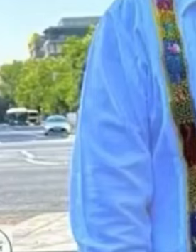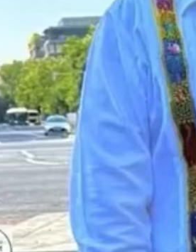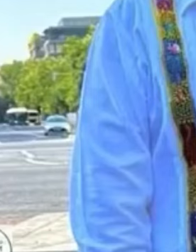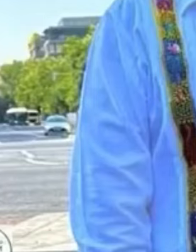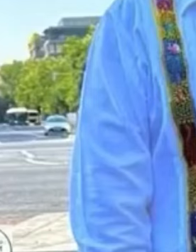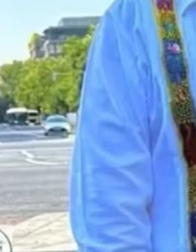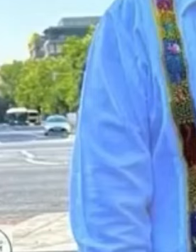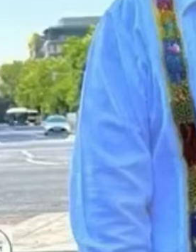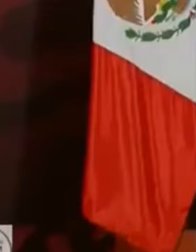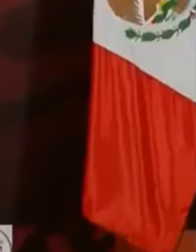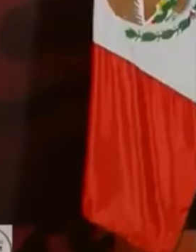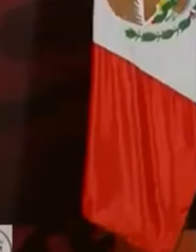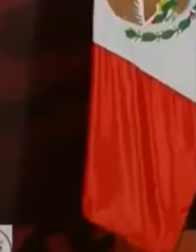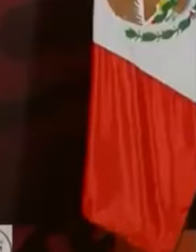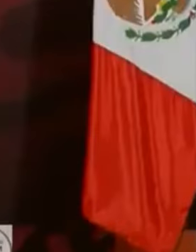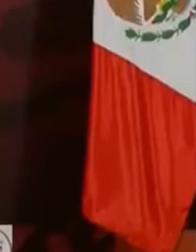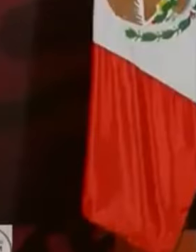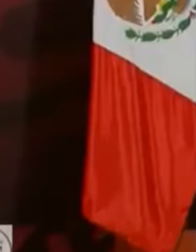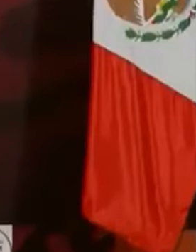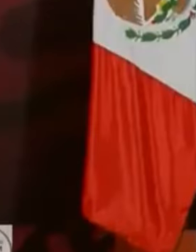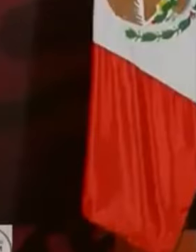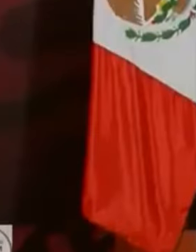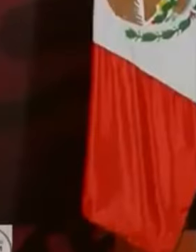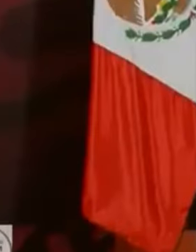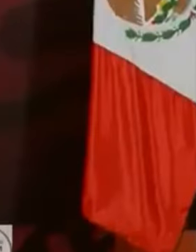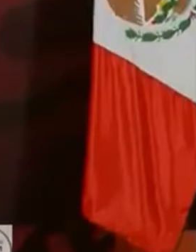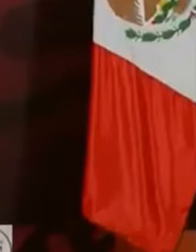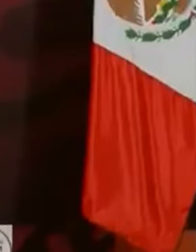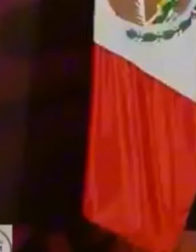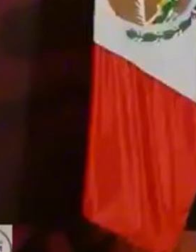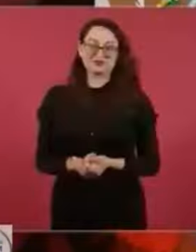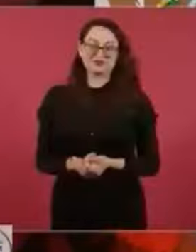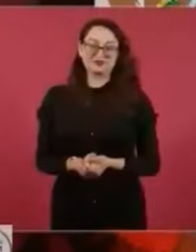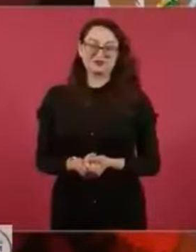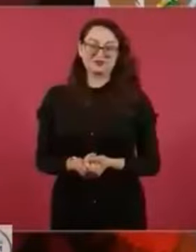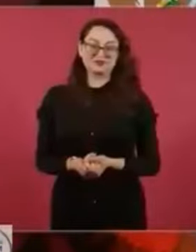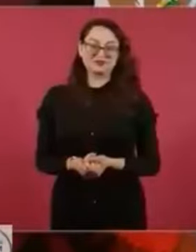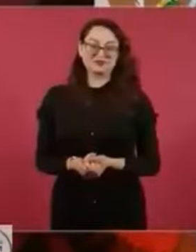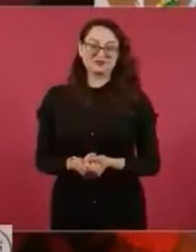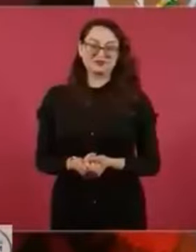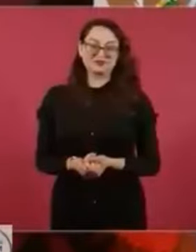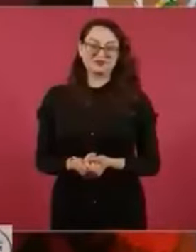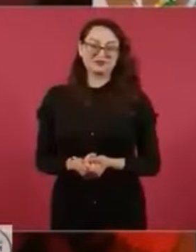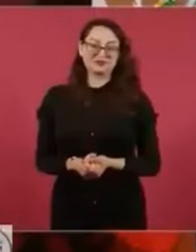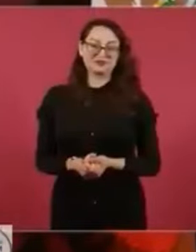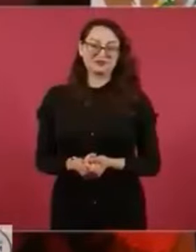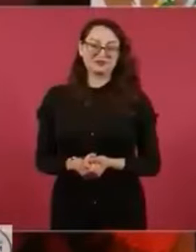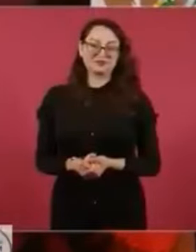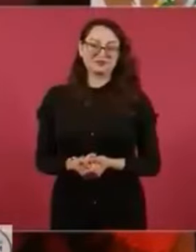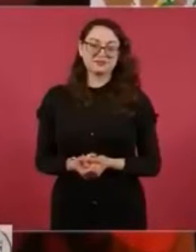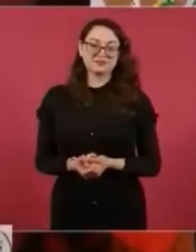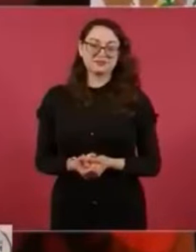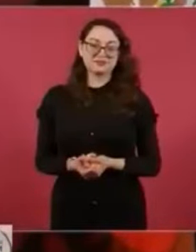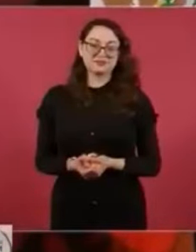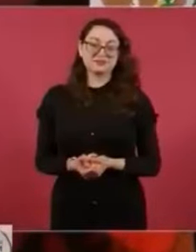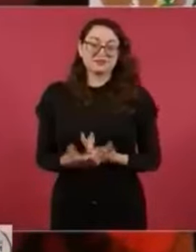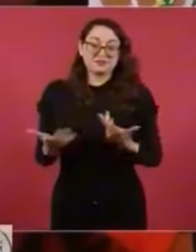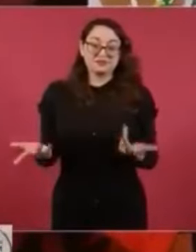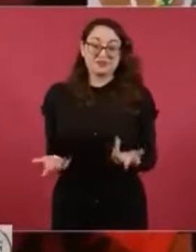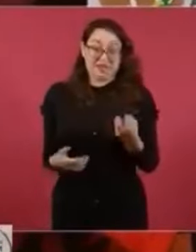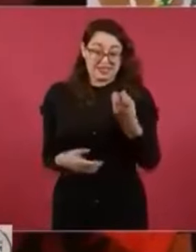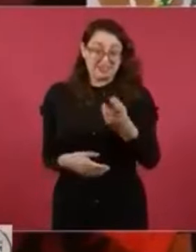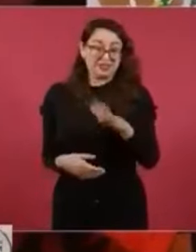esto es en Madrid es que si no este la gente no